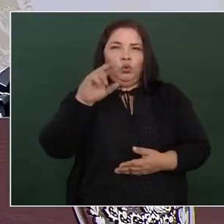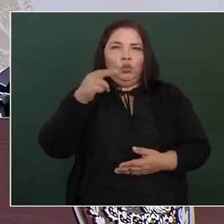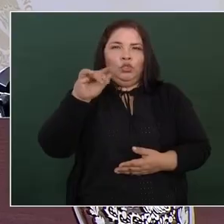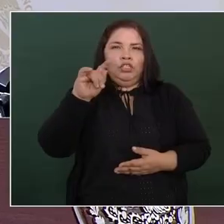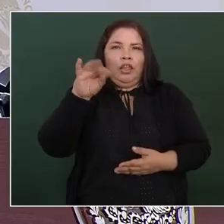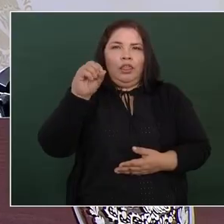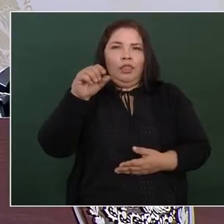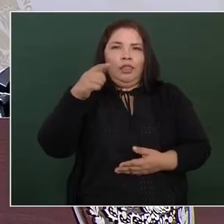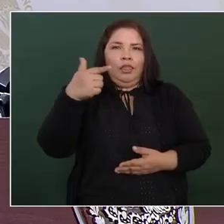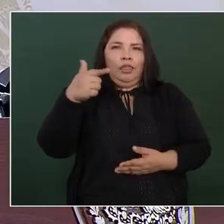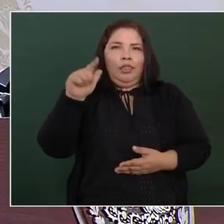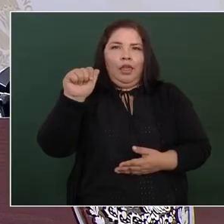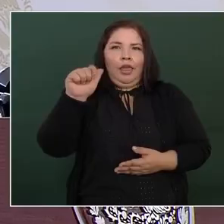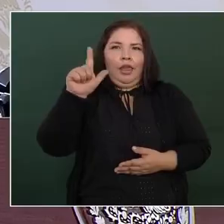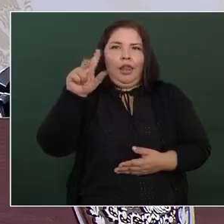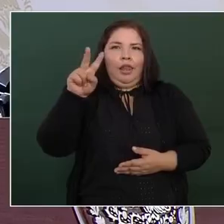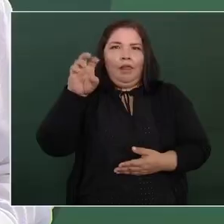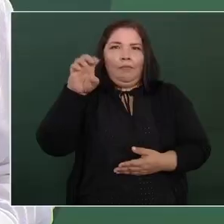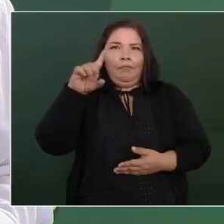Gálvez